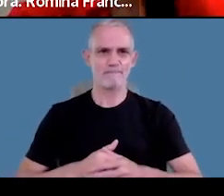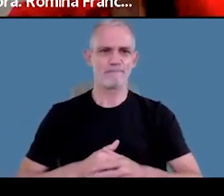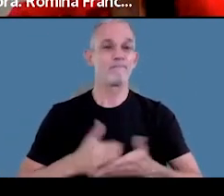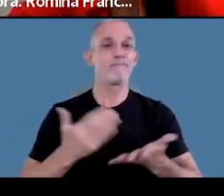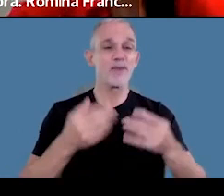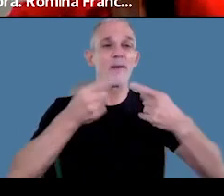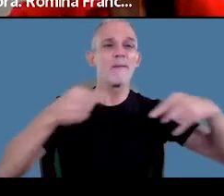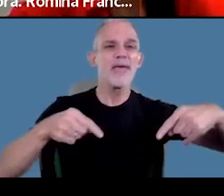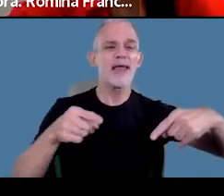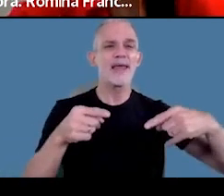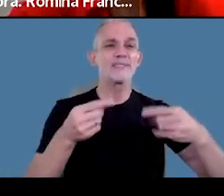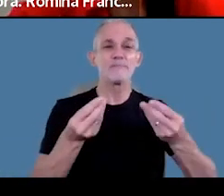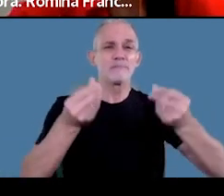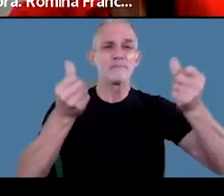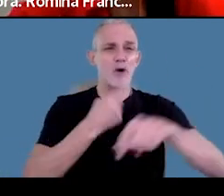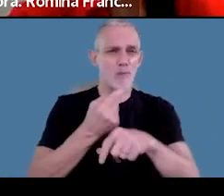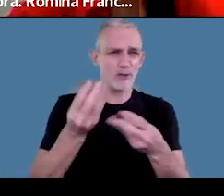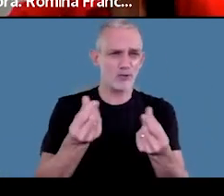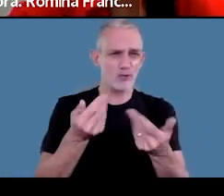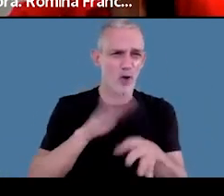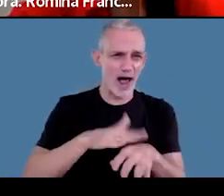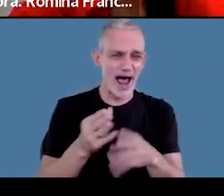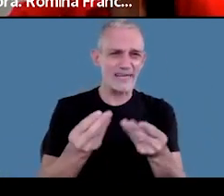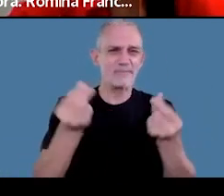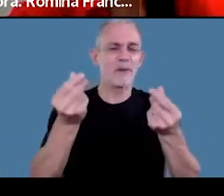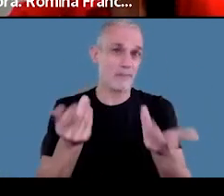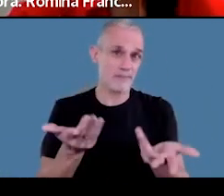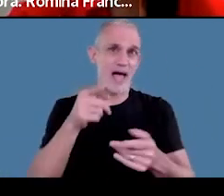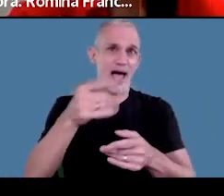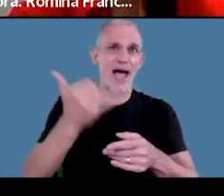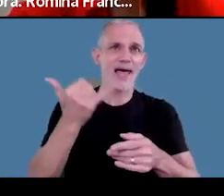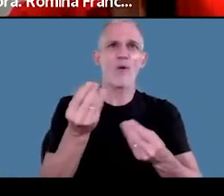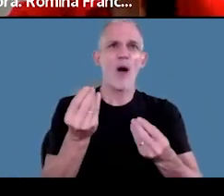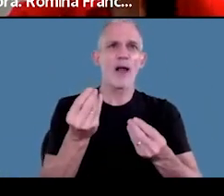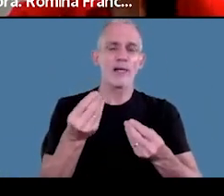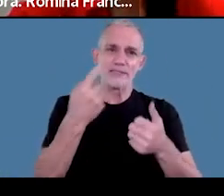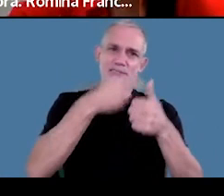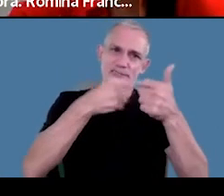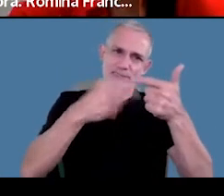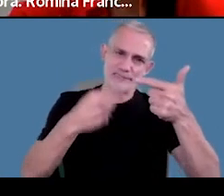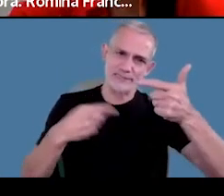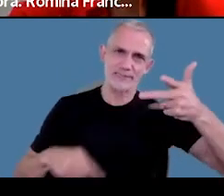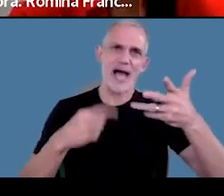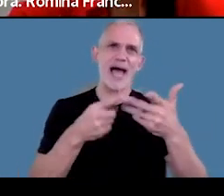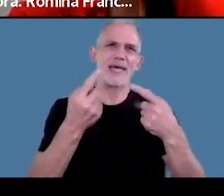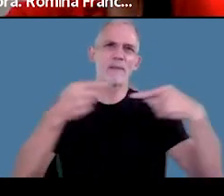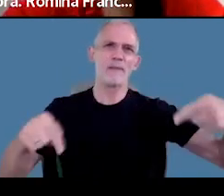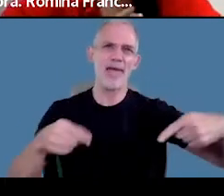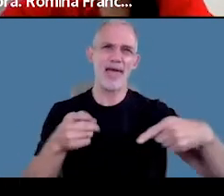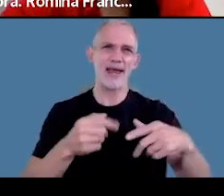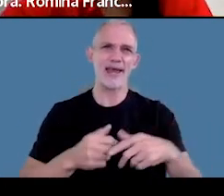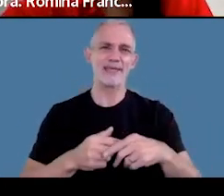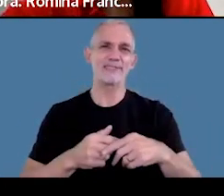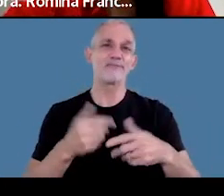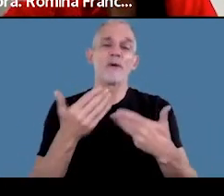Bienes inmateriales, acá tenemos un universo de bienes, que como